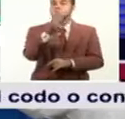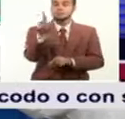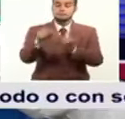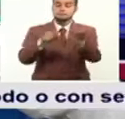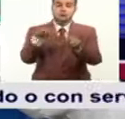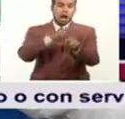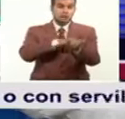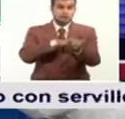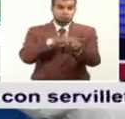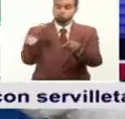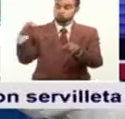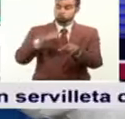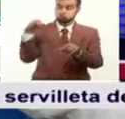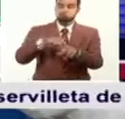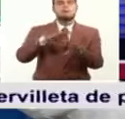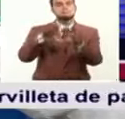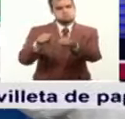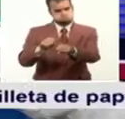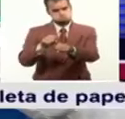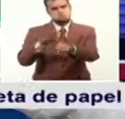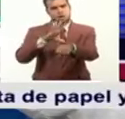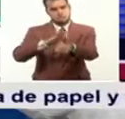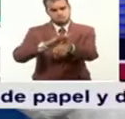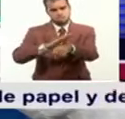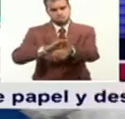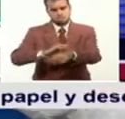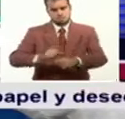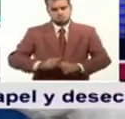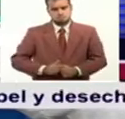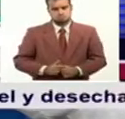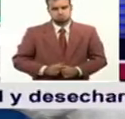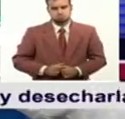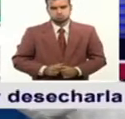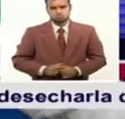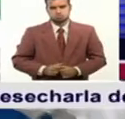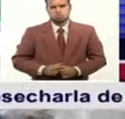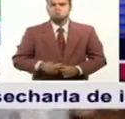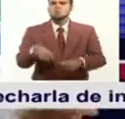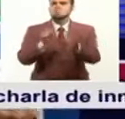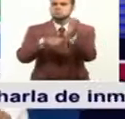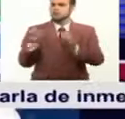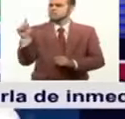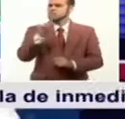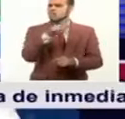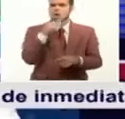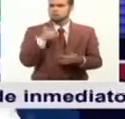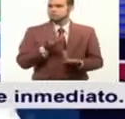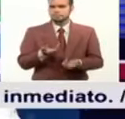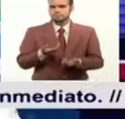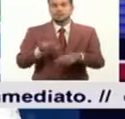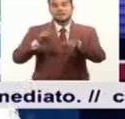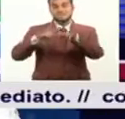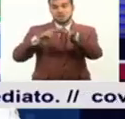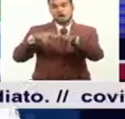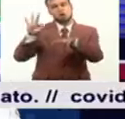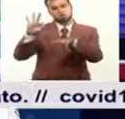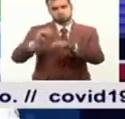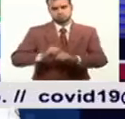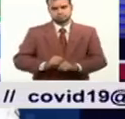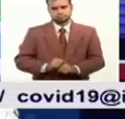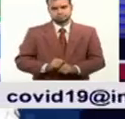importados, arribaron a nuestro país. Por provincias de La Habana fueron 8 en el día de